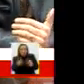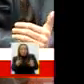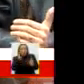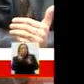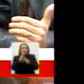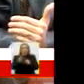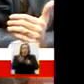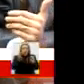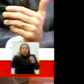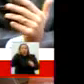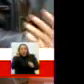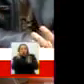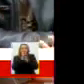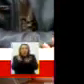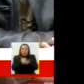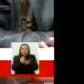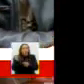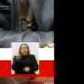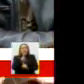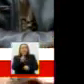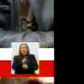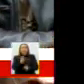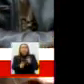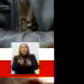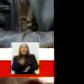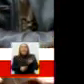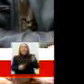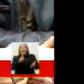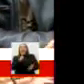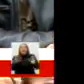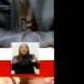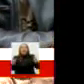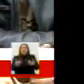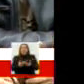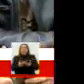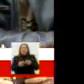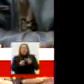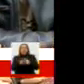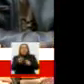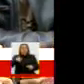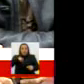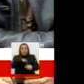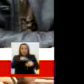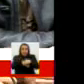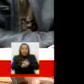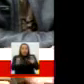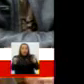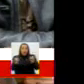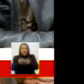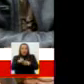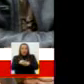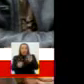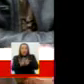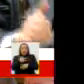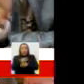toman el trabajo de instruir al ciudadano qué es el Congreso. Entonces nosotros en el Congreso, en esta nueva